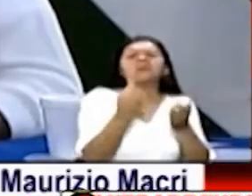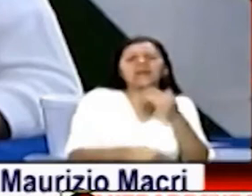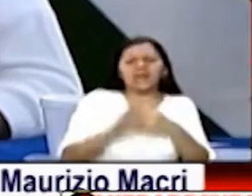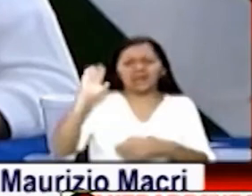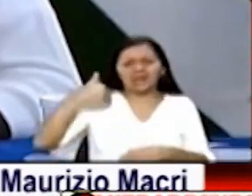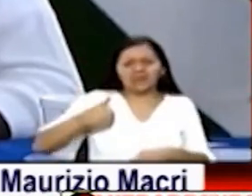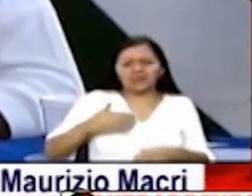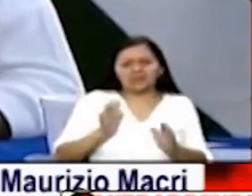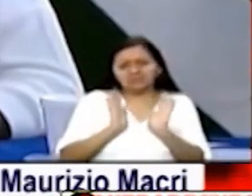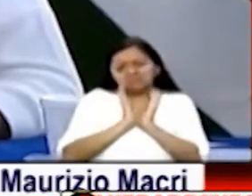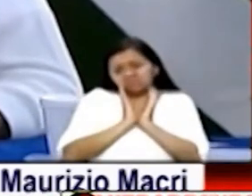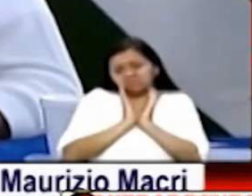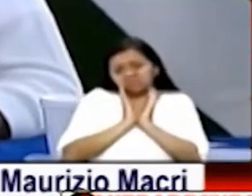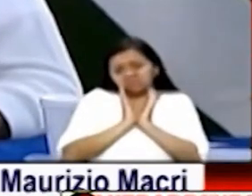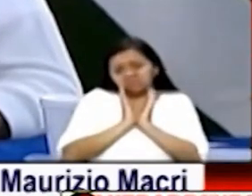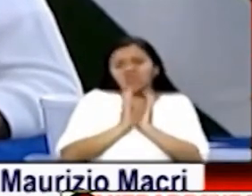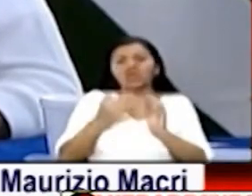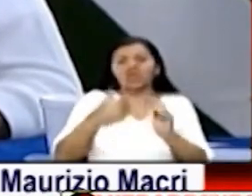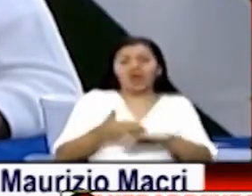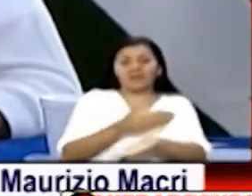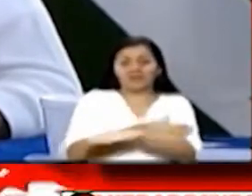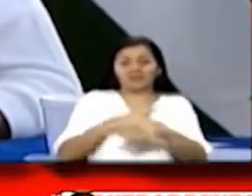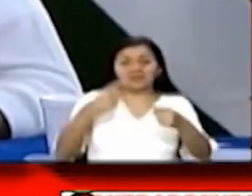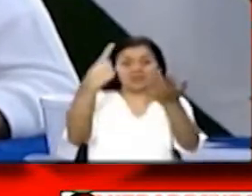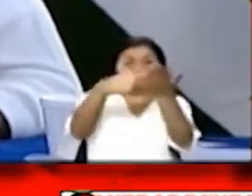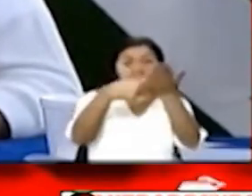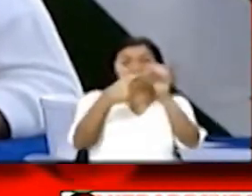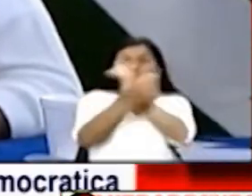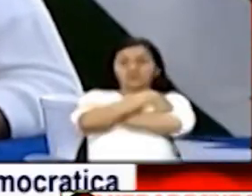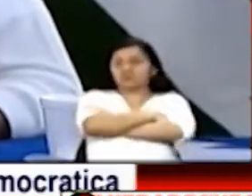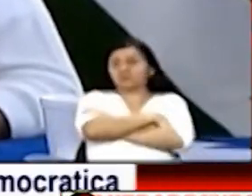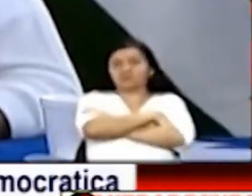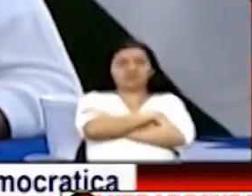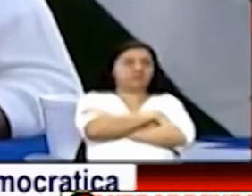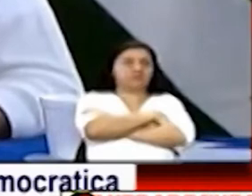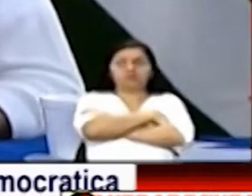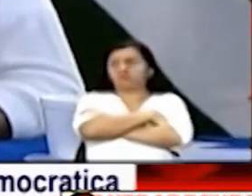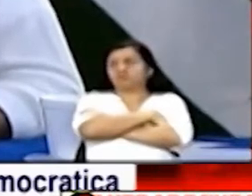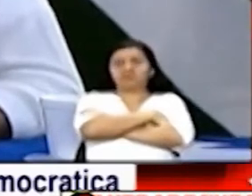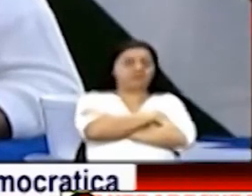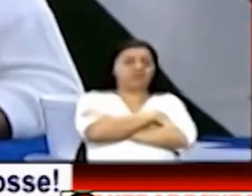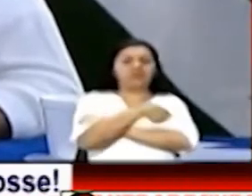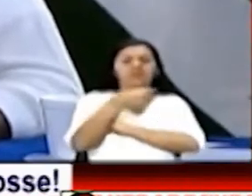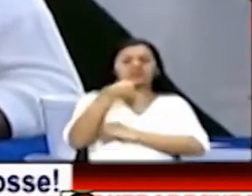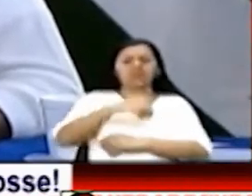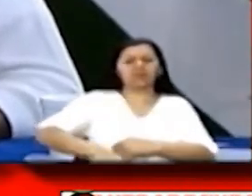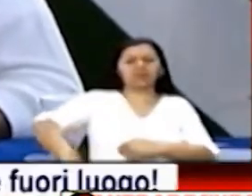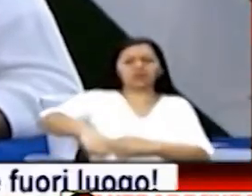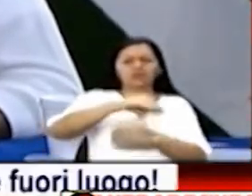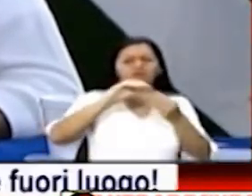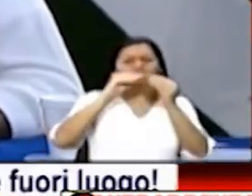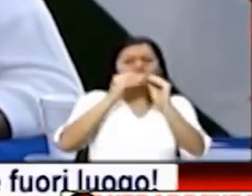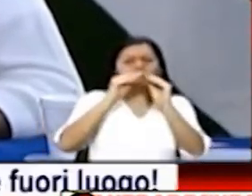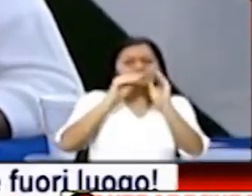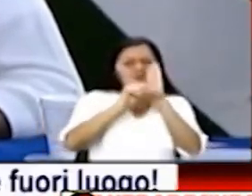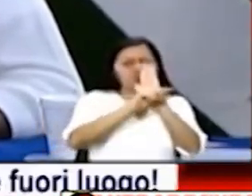escuché il debate entre Mauricio Macri e Daniel Scioli, él habló de la cláusula democrática, no sabía a qué cláusula se refería. Si